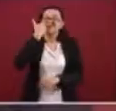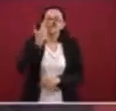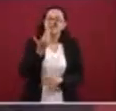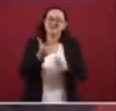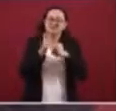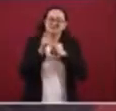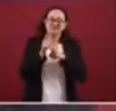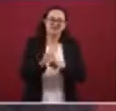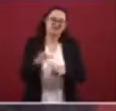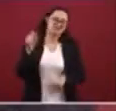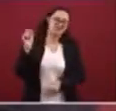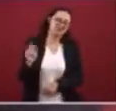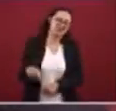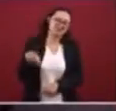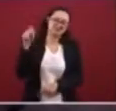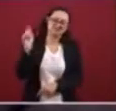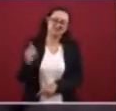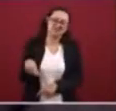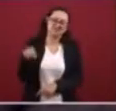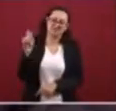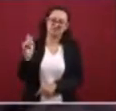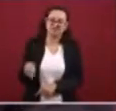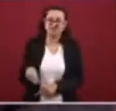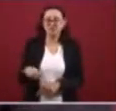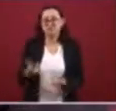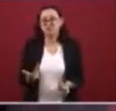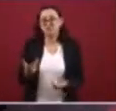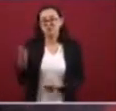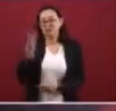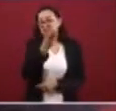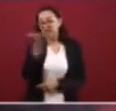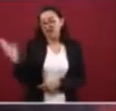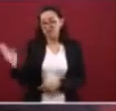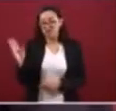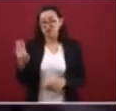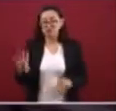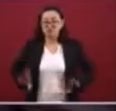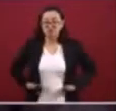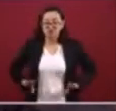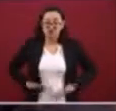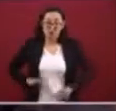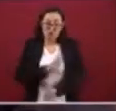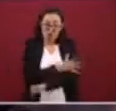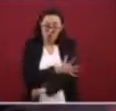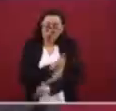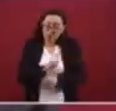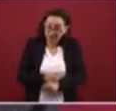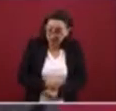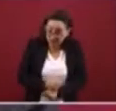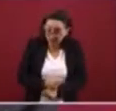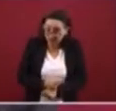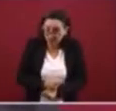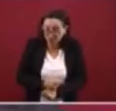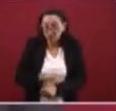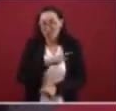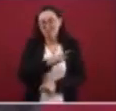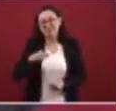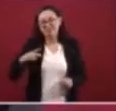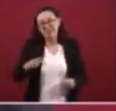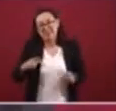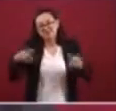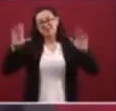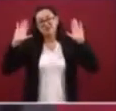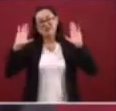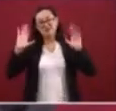mismo, pues en un acto de honestidad deberían de decir: ya me voy,